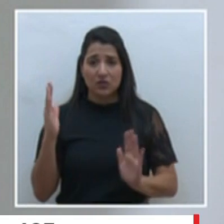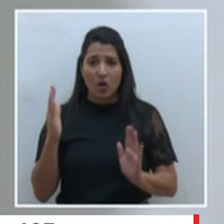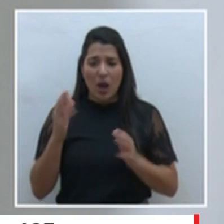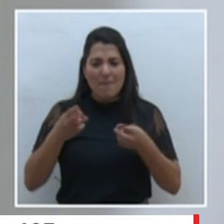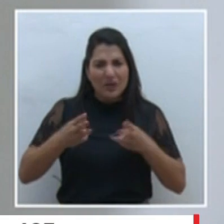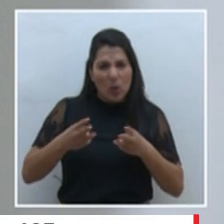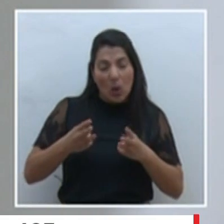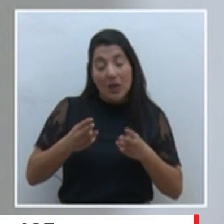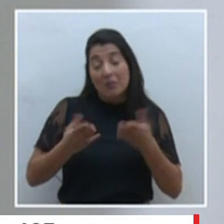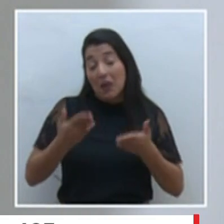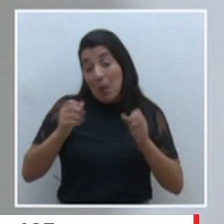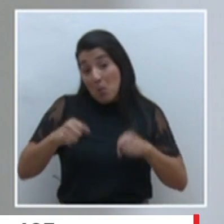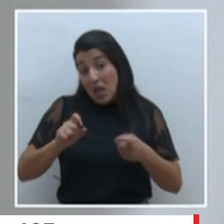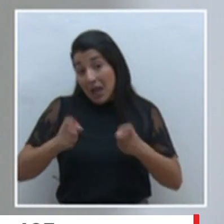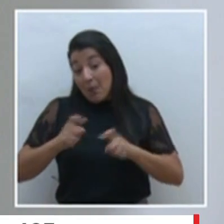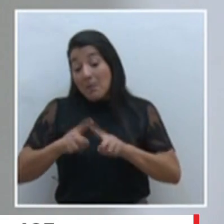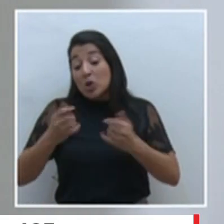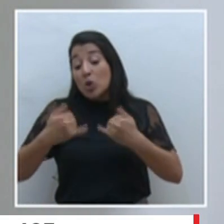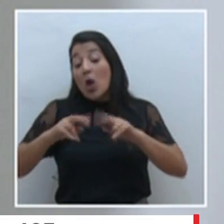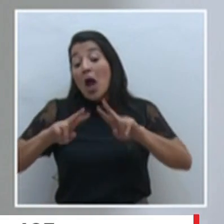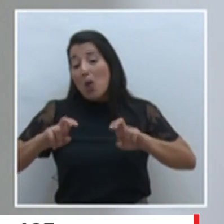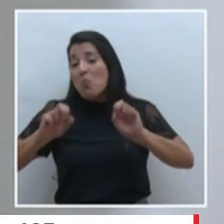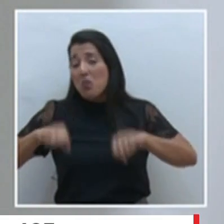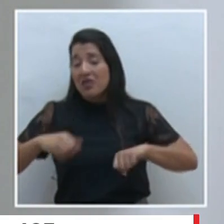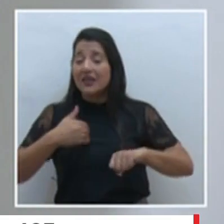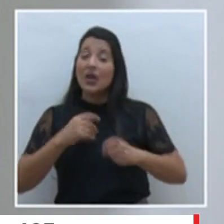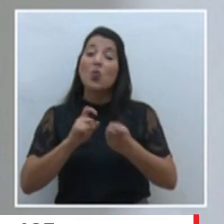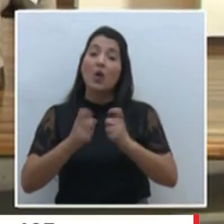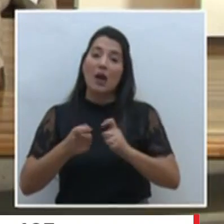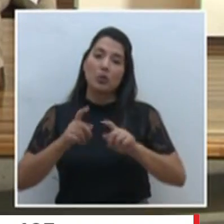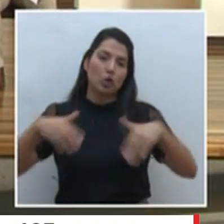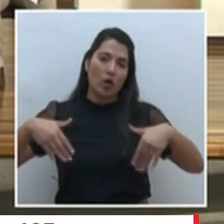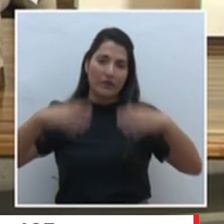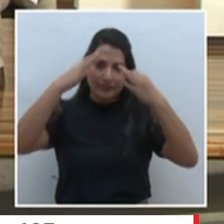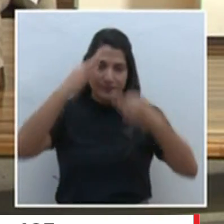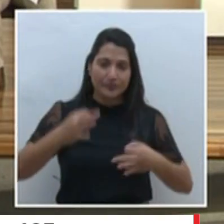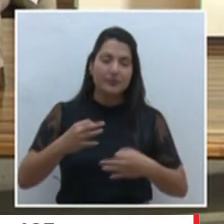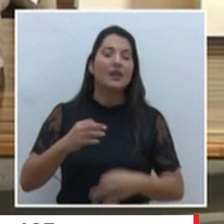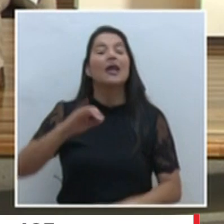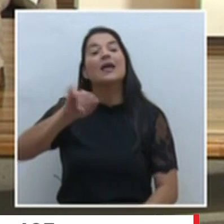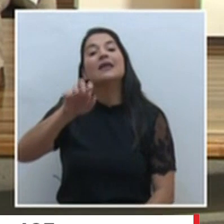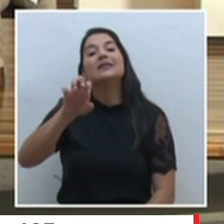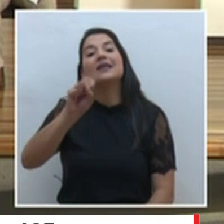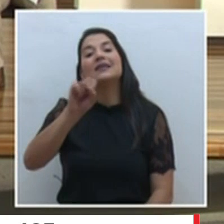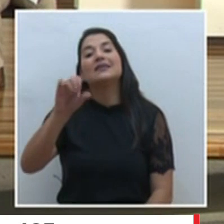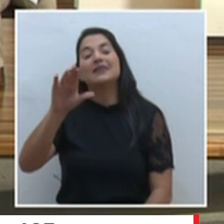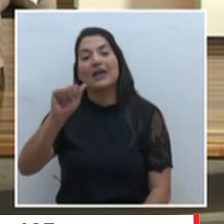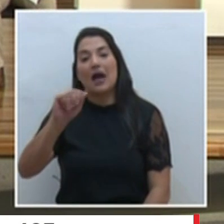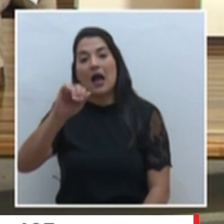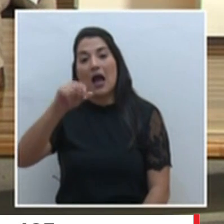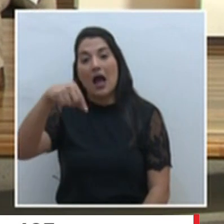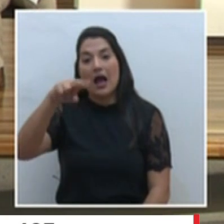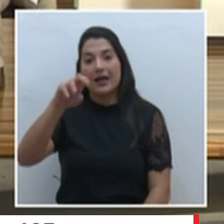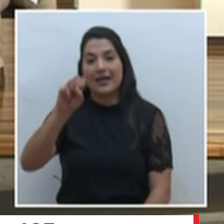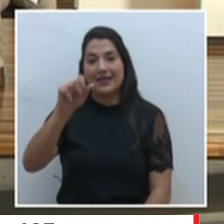también está en análisis y puede ser que ocurra. Jessica Quesada, por favor, de CROI. Para concluir las consultas presenciales,